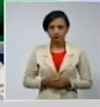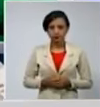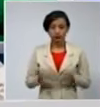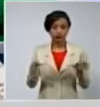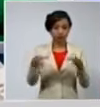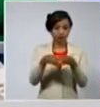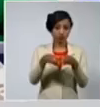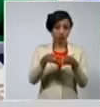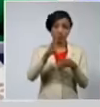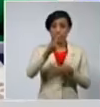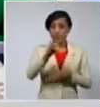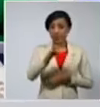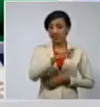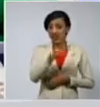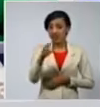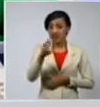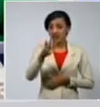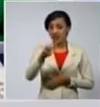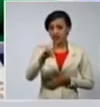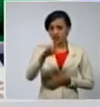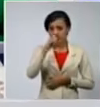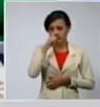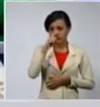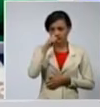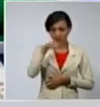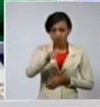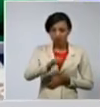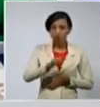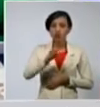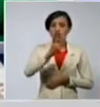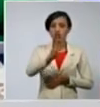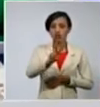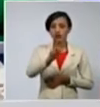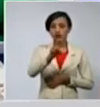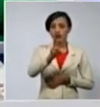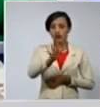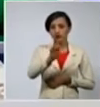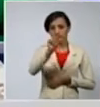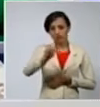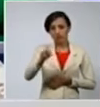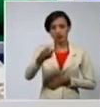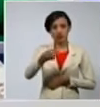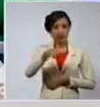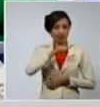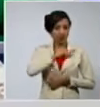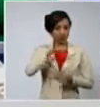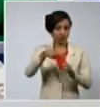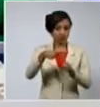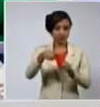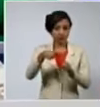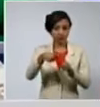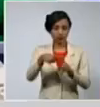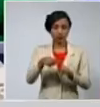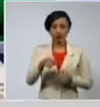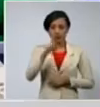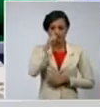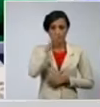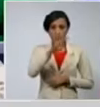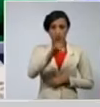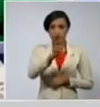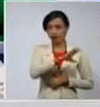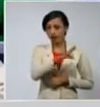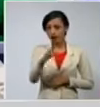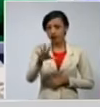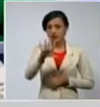39 años de edad se diagnostican 214 personas ayer, en el de 40 a 59,